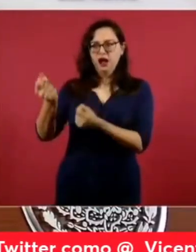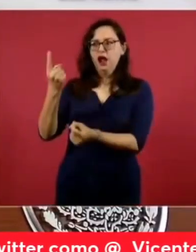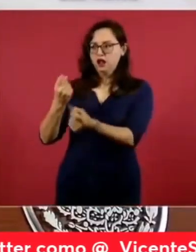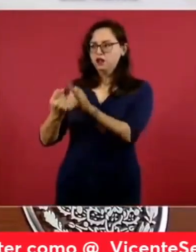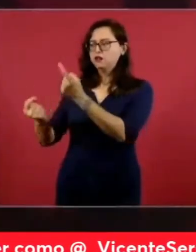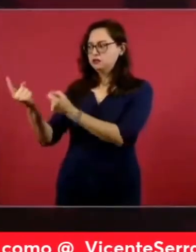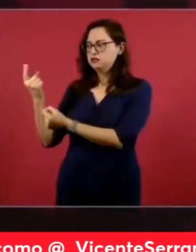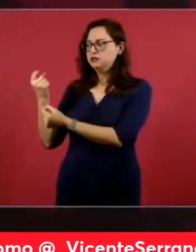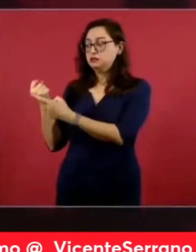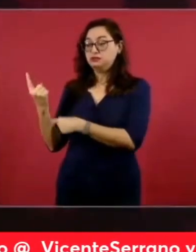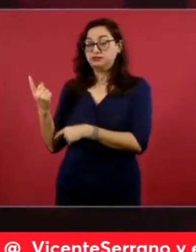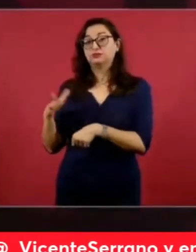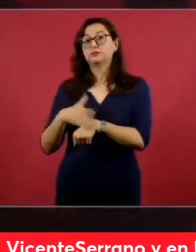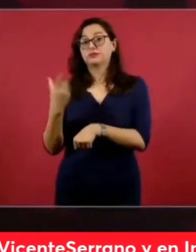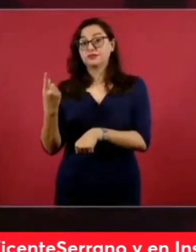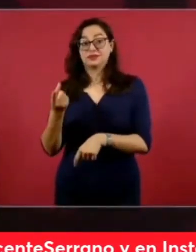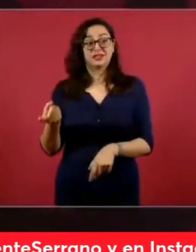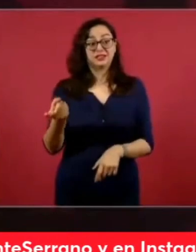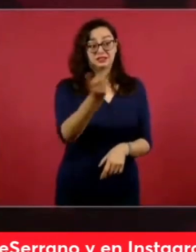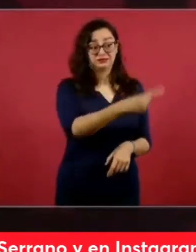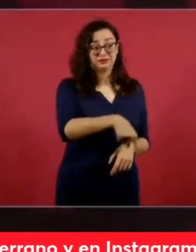de 10 artículos